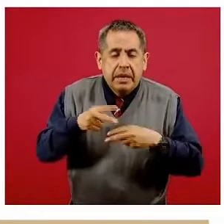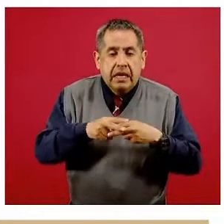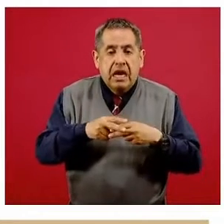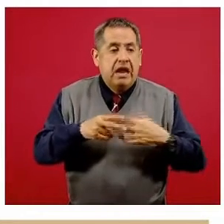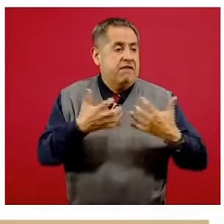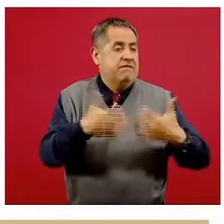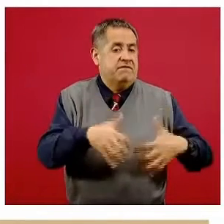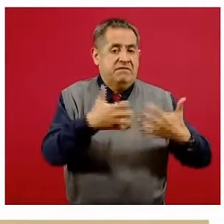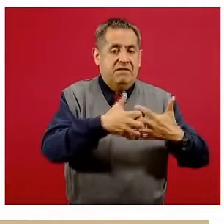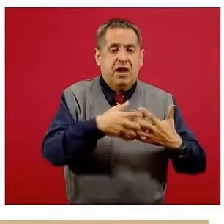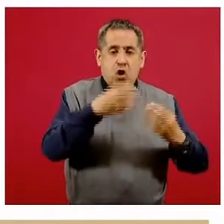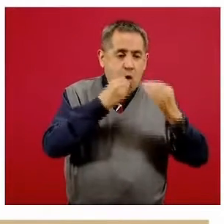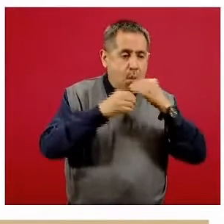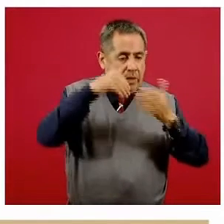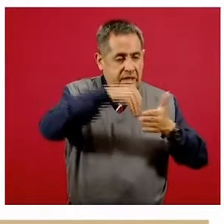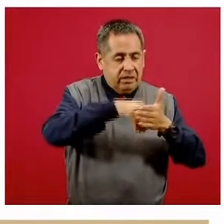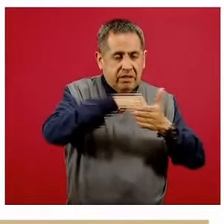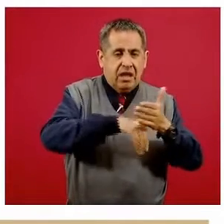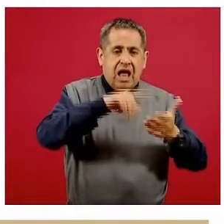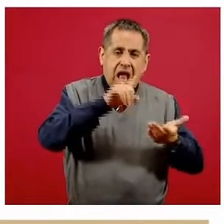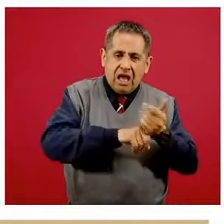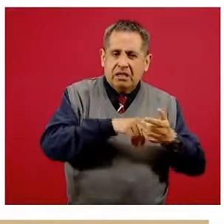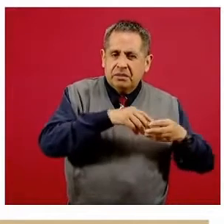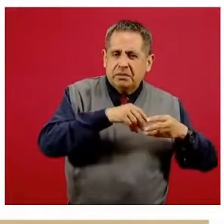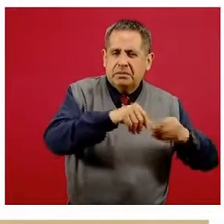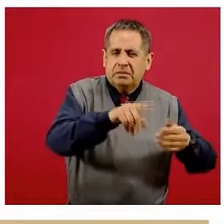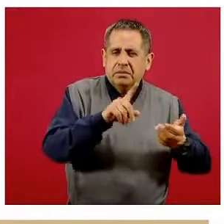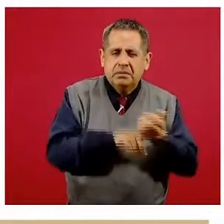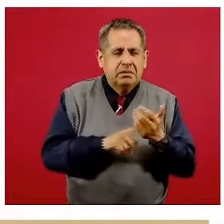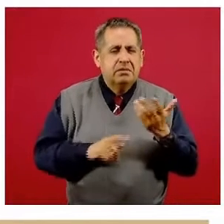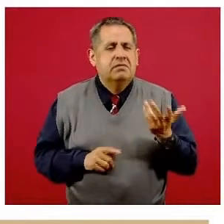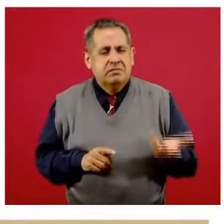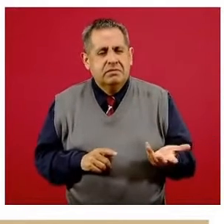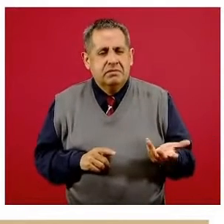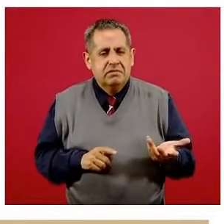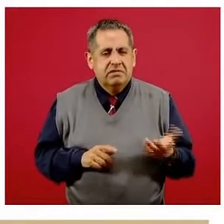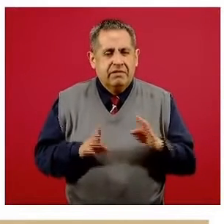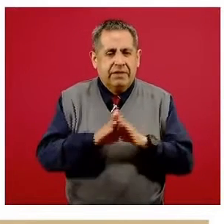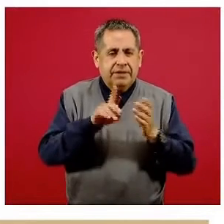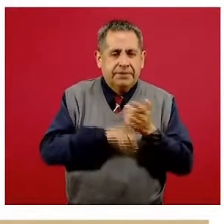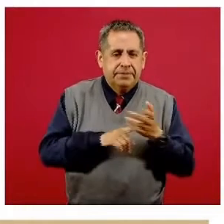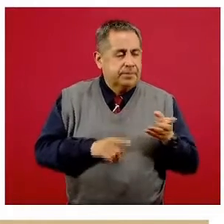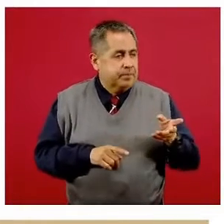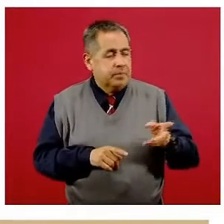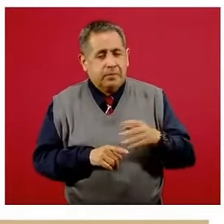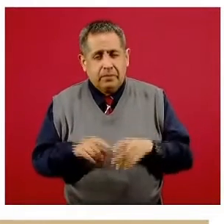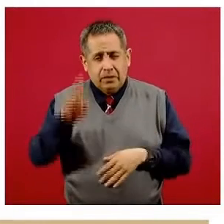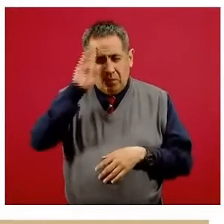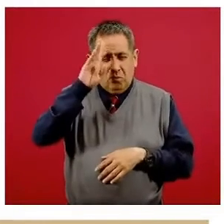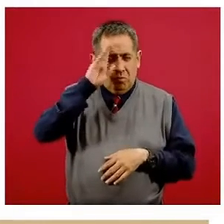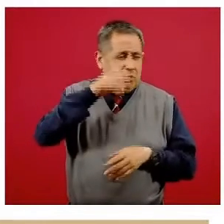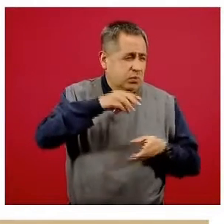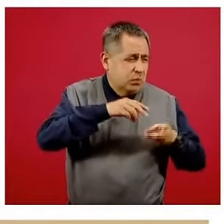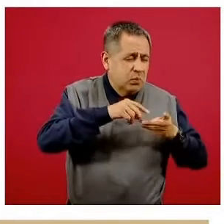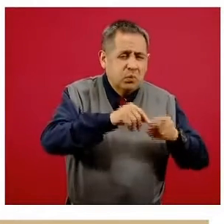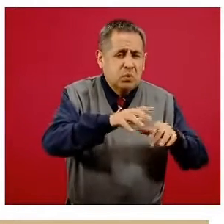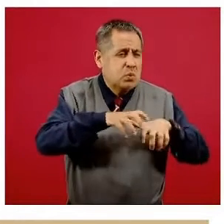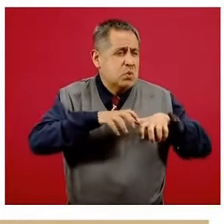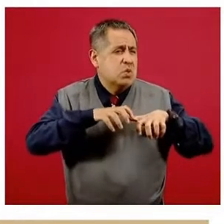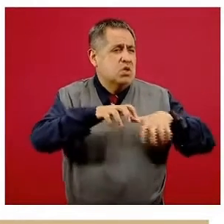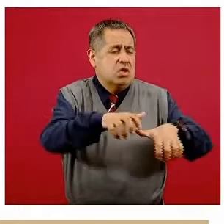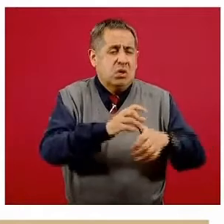producción de los alimentos y la agricultura. Se generan en esta agricultura industrializada de monocultivos